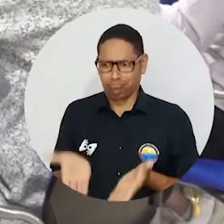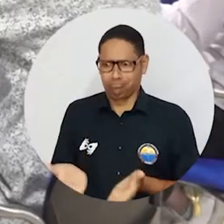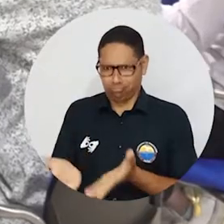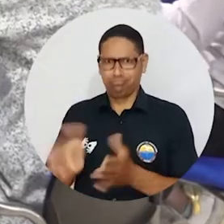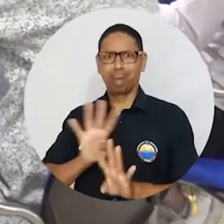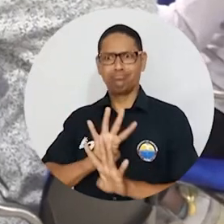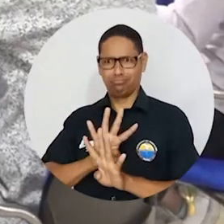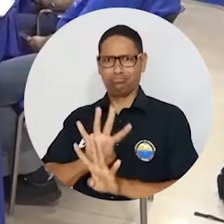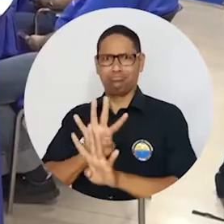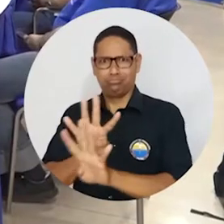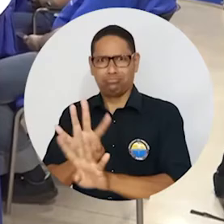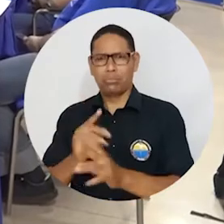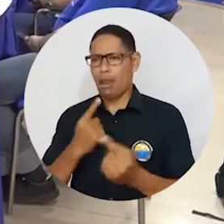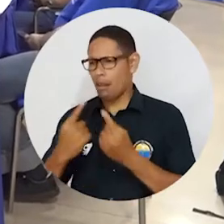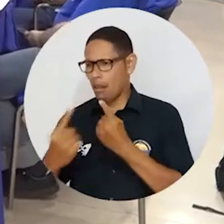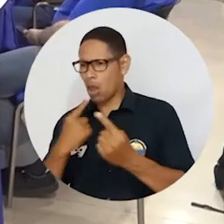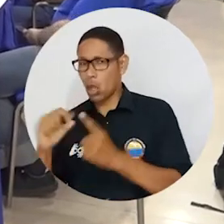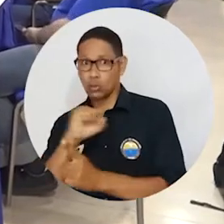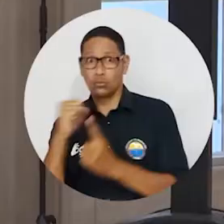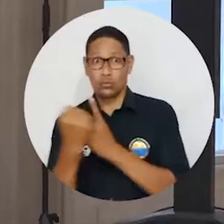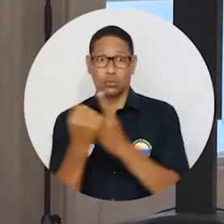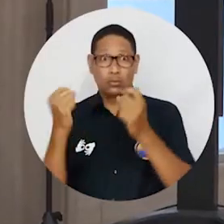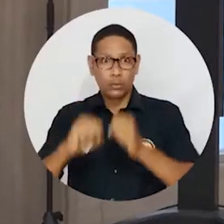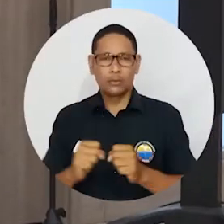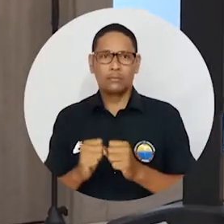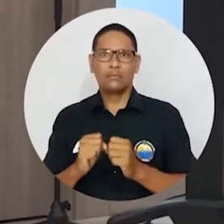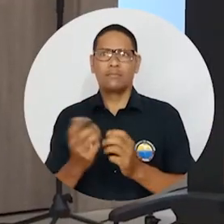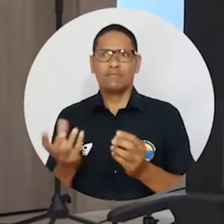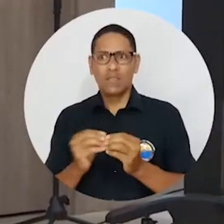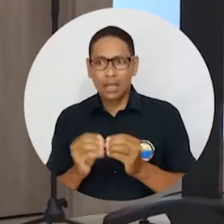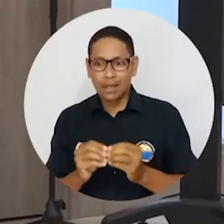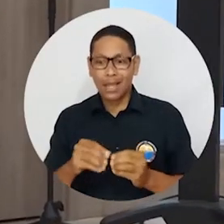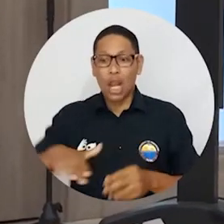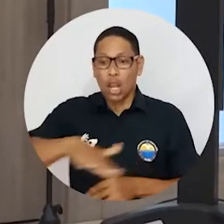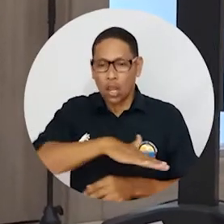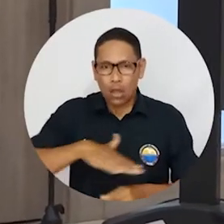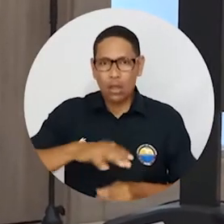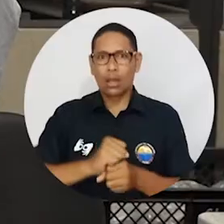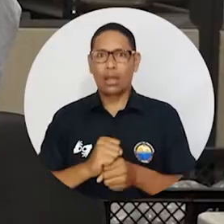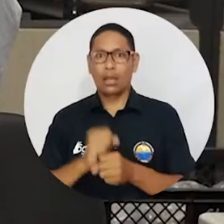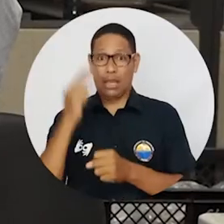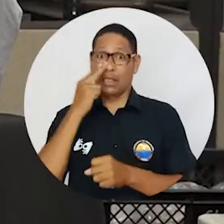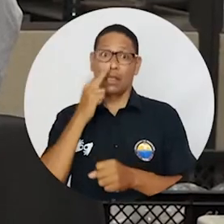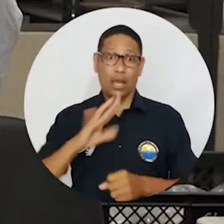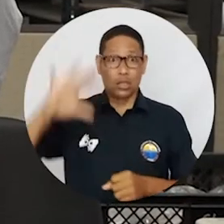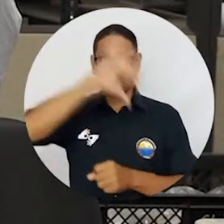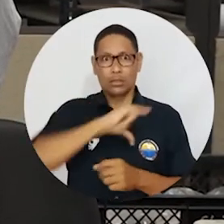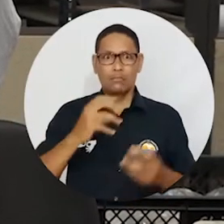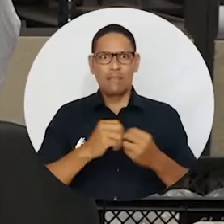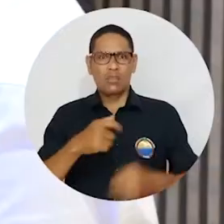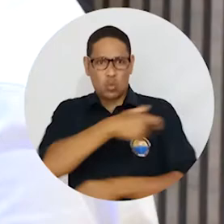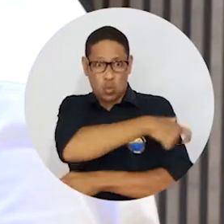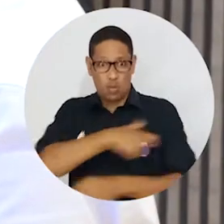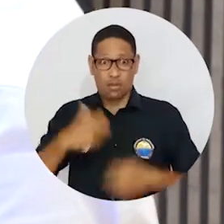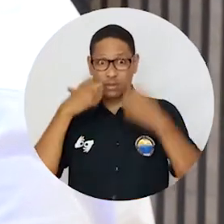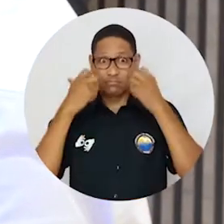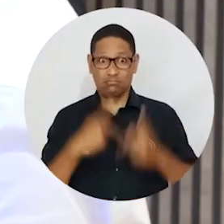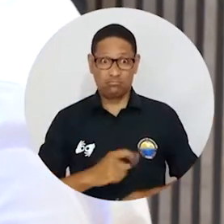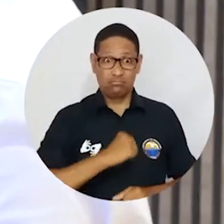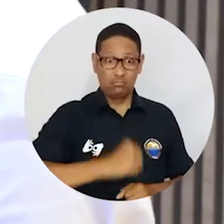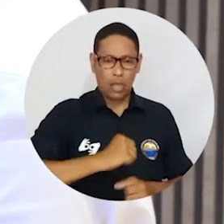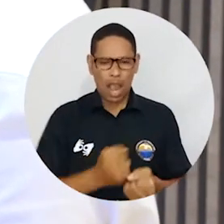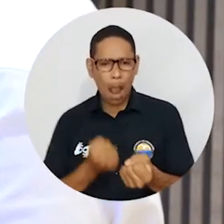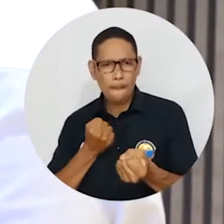diferentes formas de manifestación y diálogo social, tanto en las agendas nacionales como locales, y que el Comité de Derechos Humanos